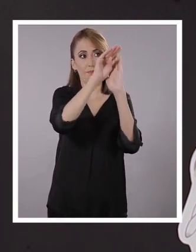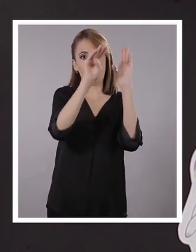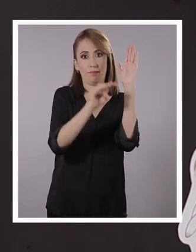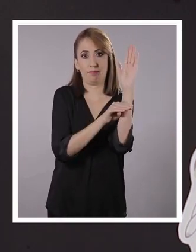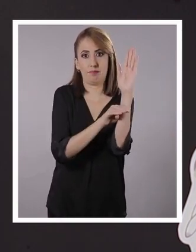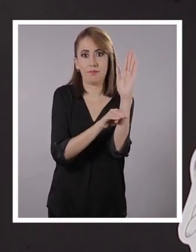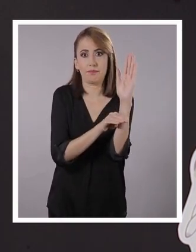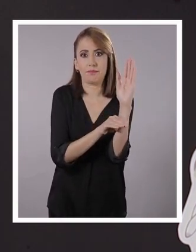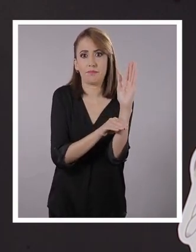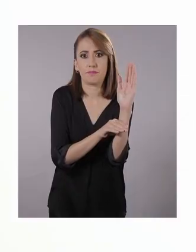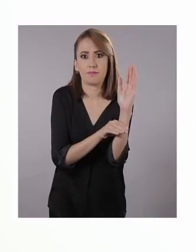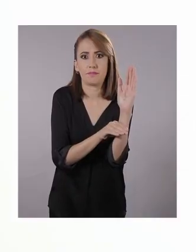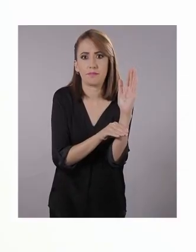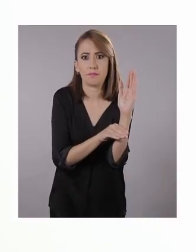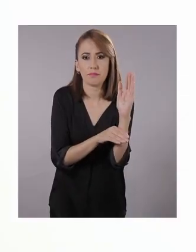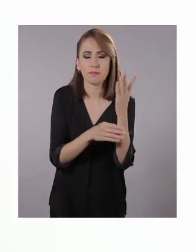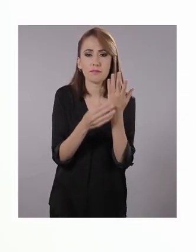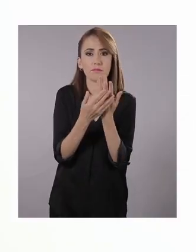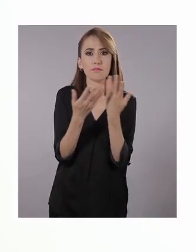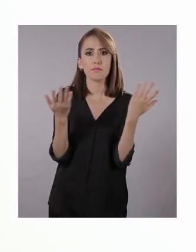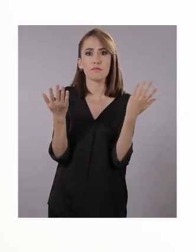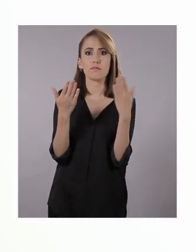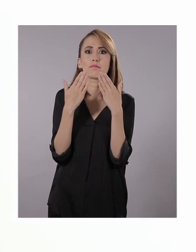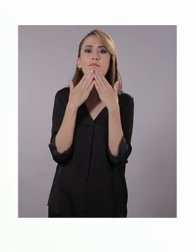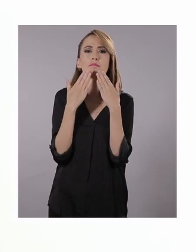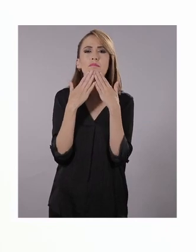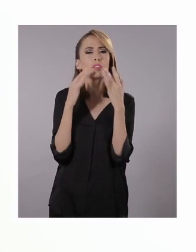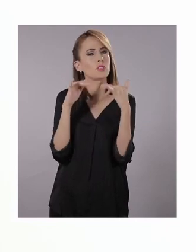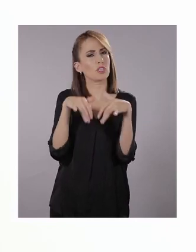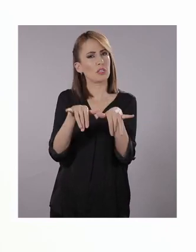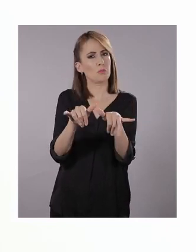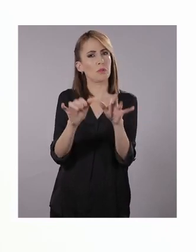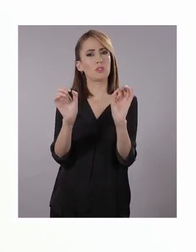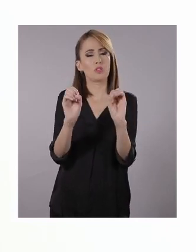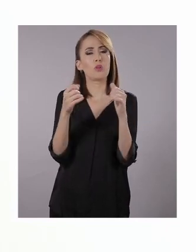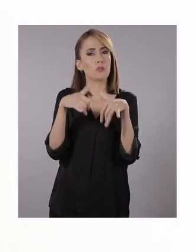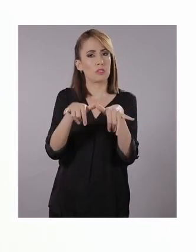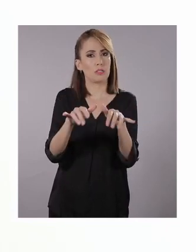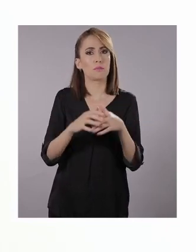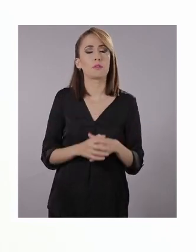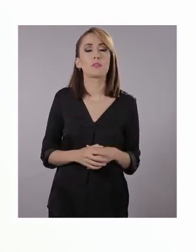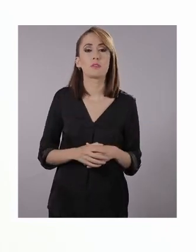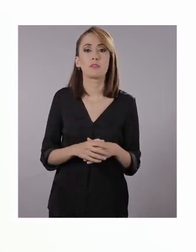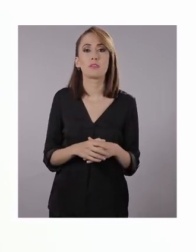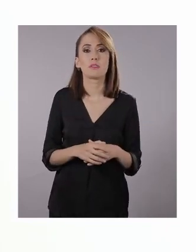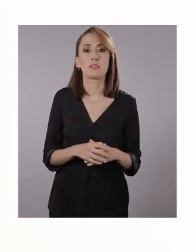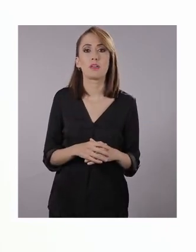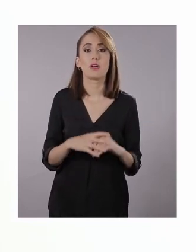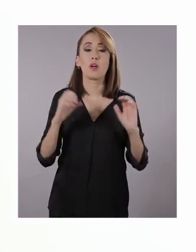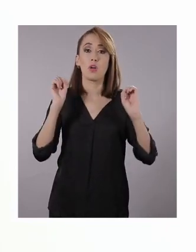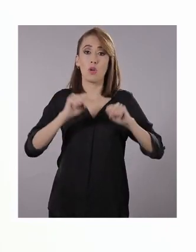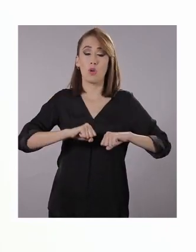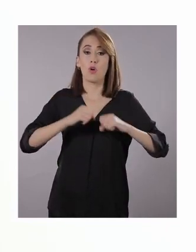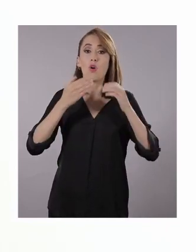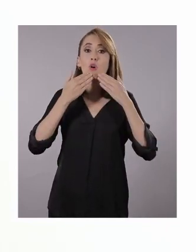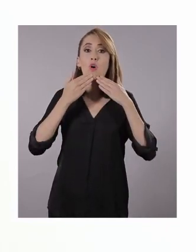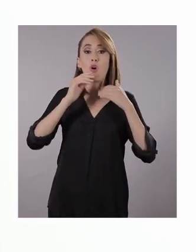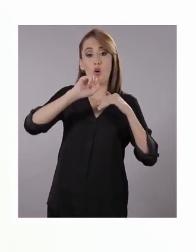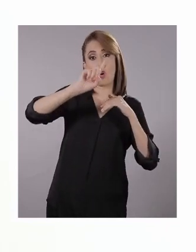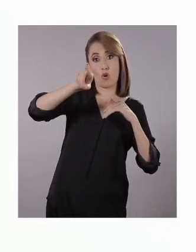Genial nos está quedando. ¿Creen que terminemos aquí un párrafo? ¿O seguimos? Bueno, si